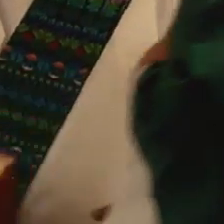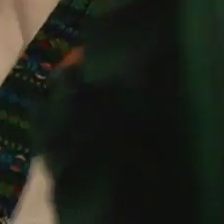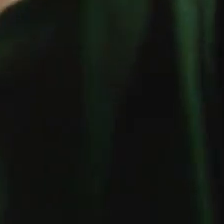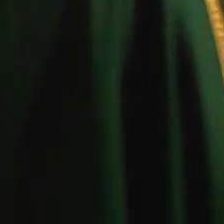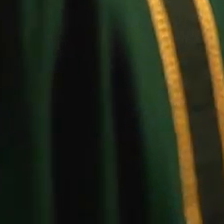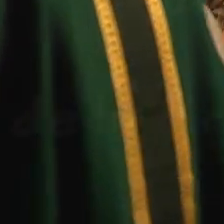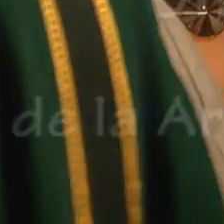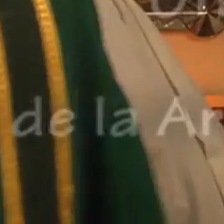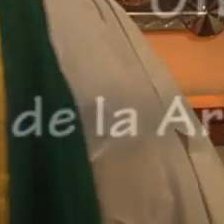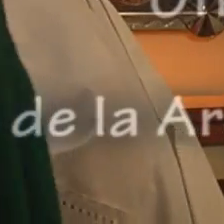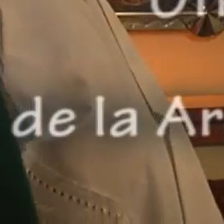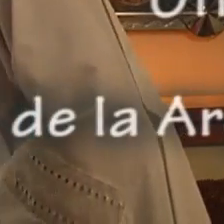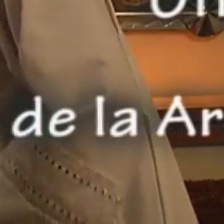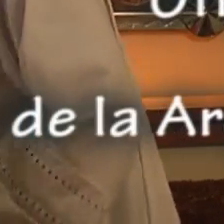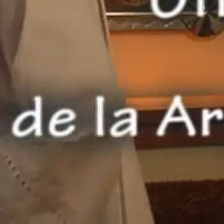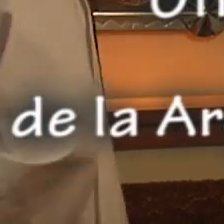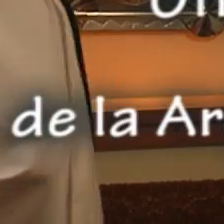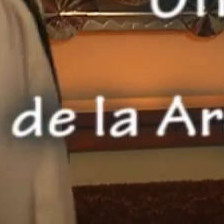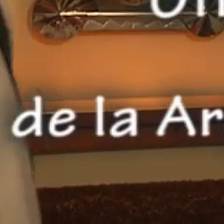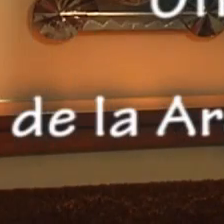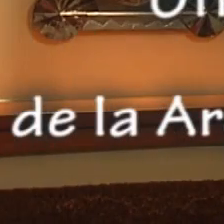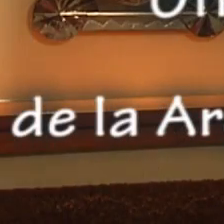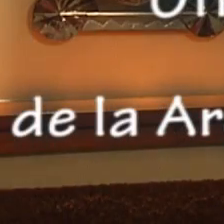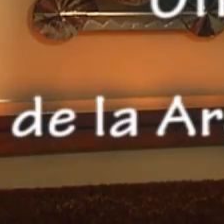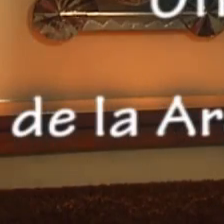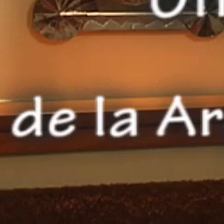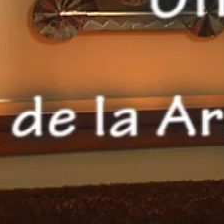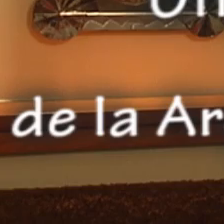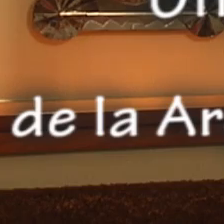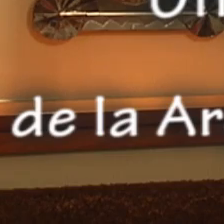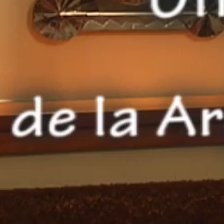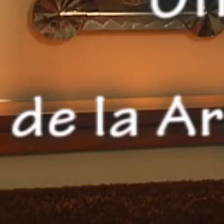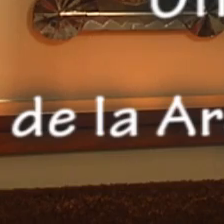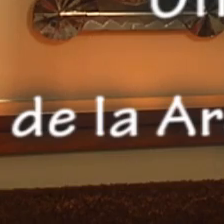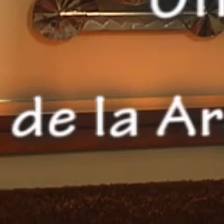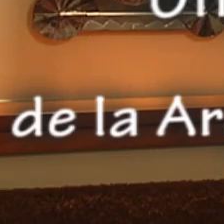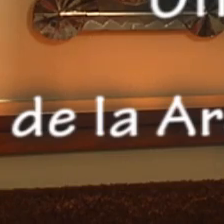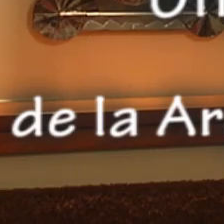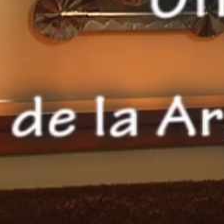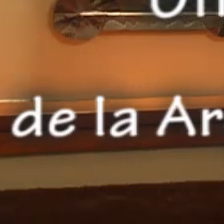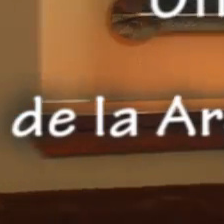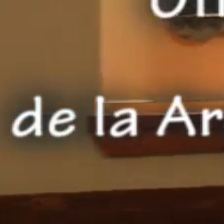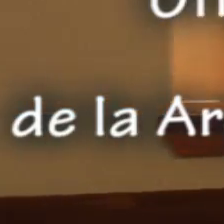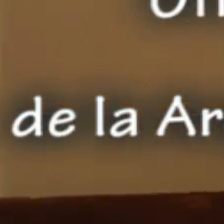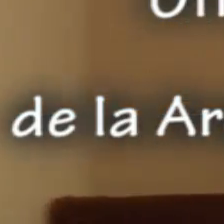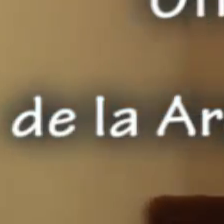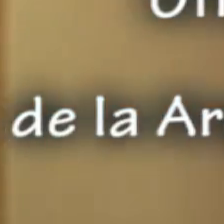Demos gracias a Dios.